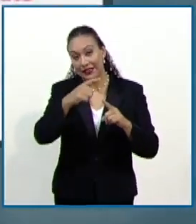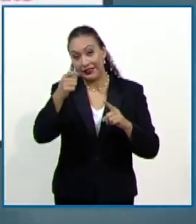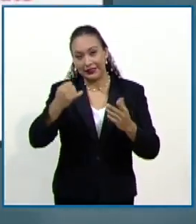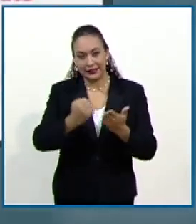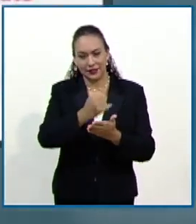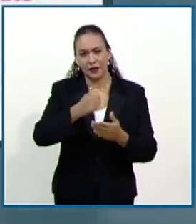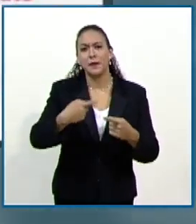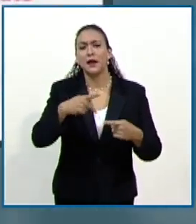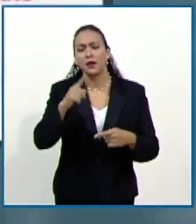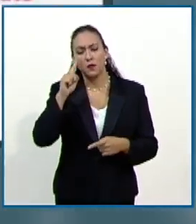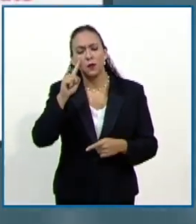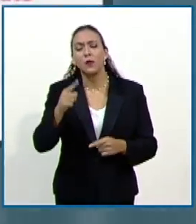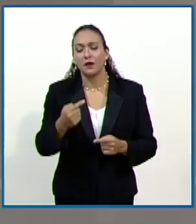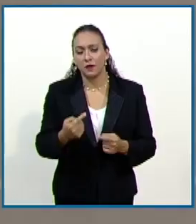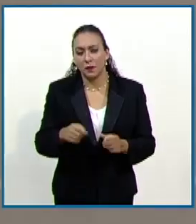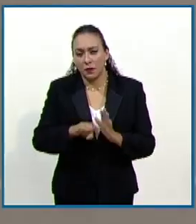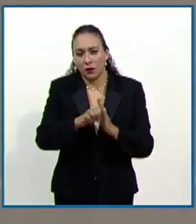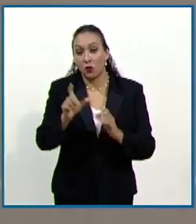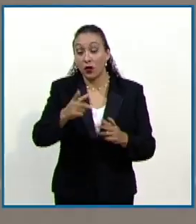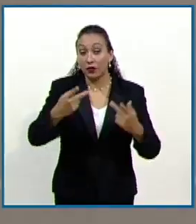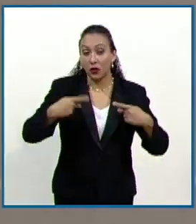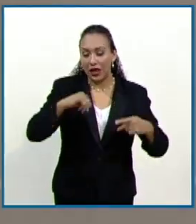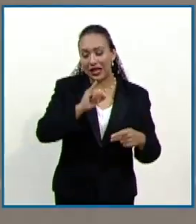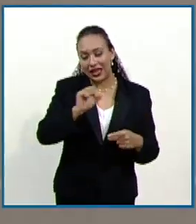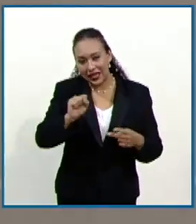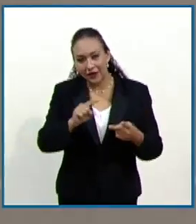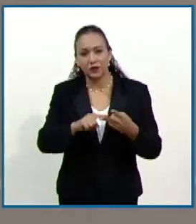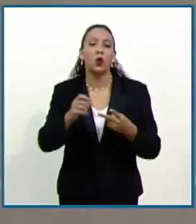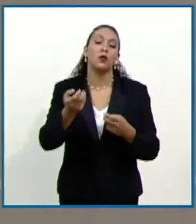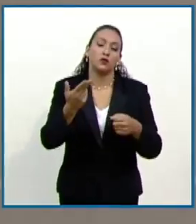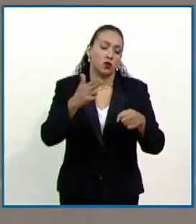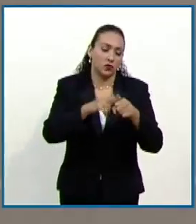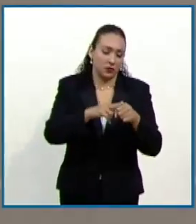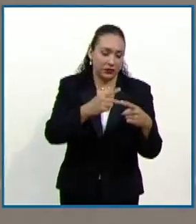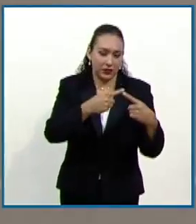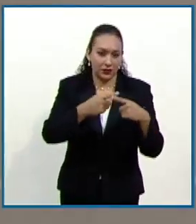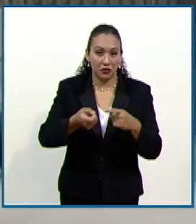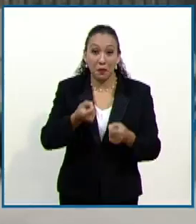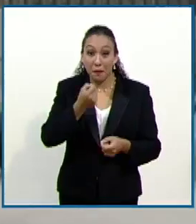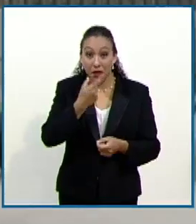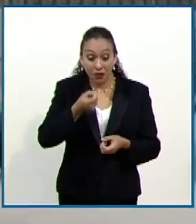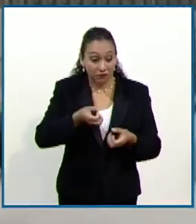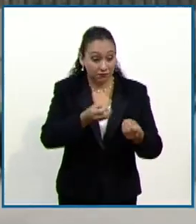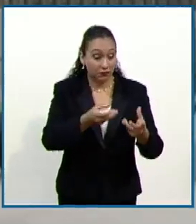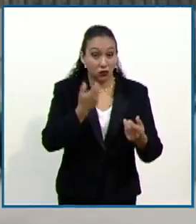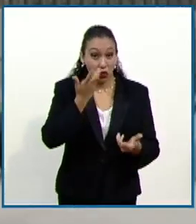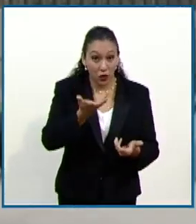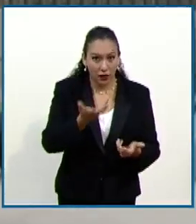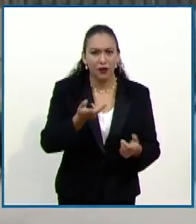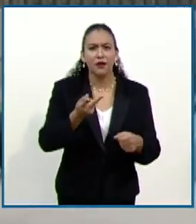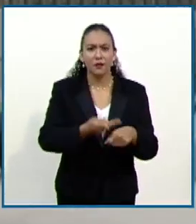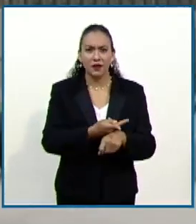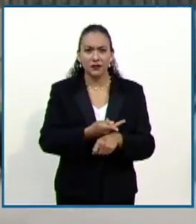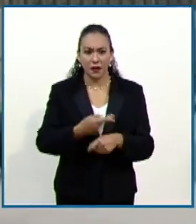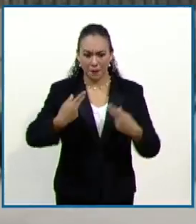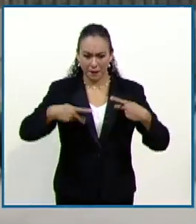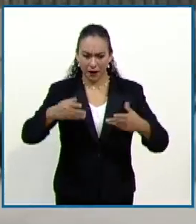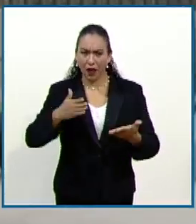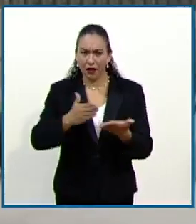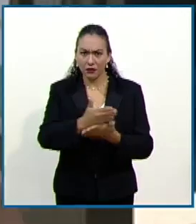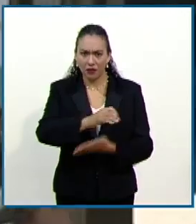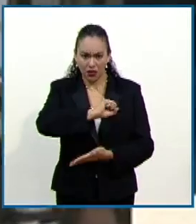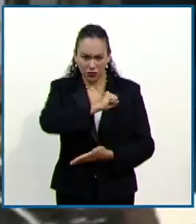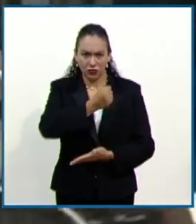Seguro Social suspende el suministro de un medicamento, incumple con su obligación de garantizar el derecho a la salud del